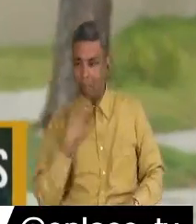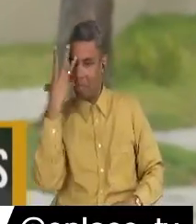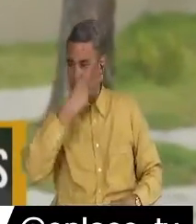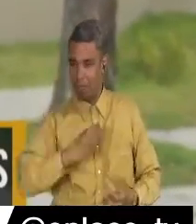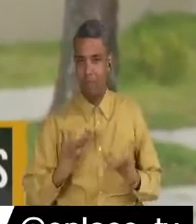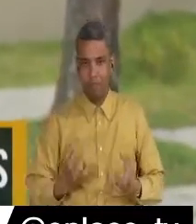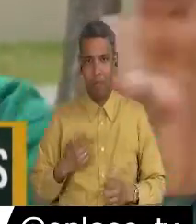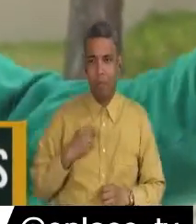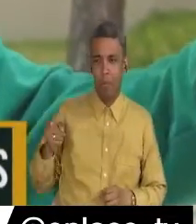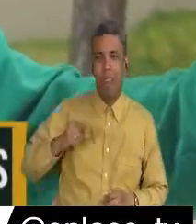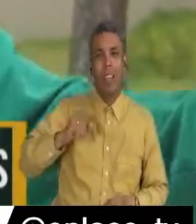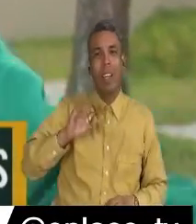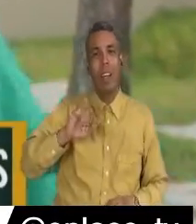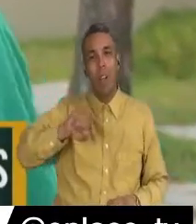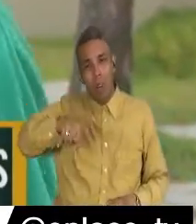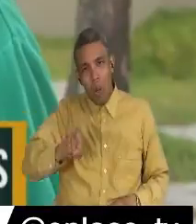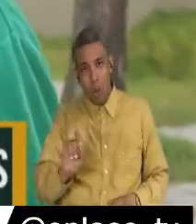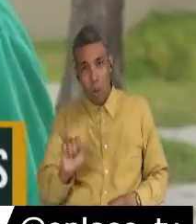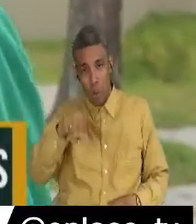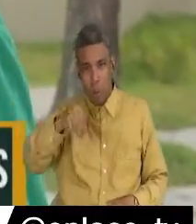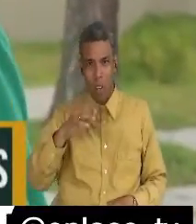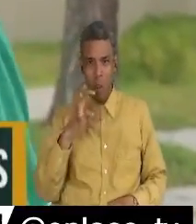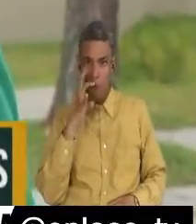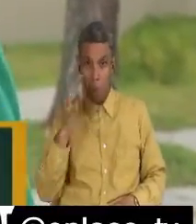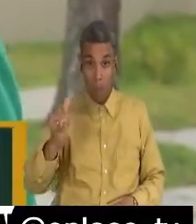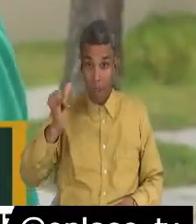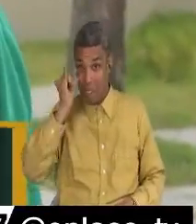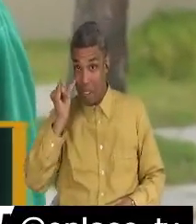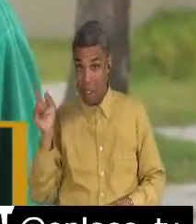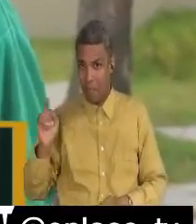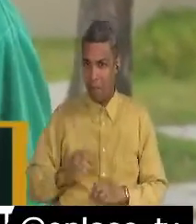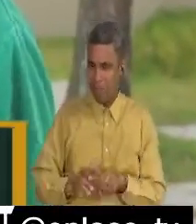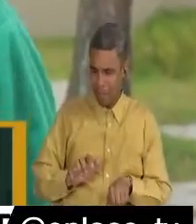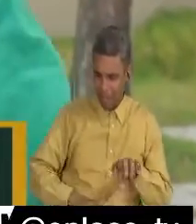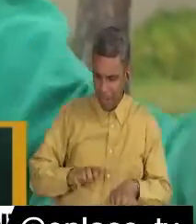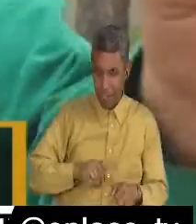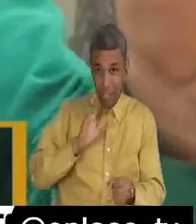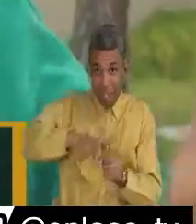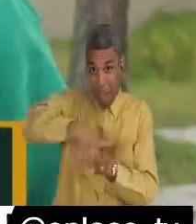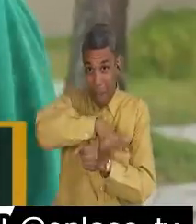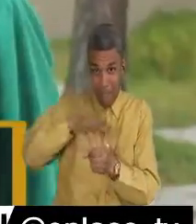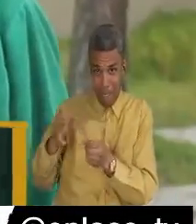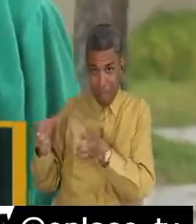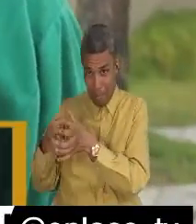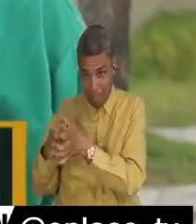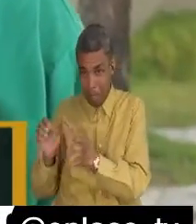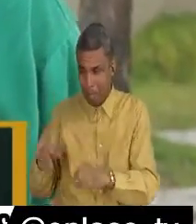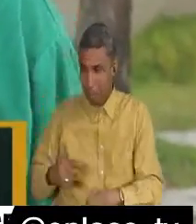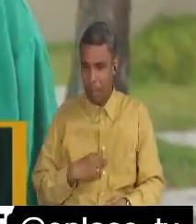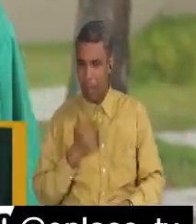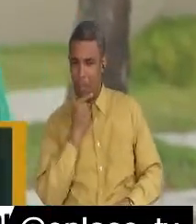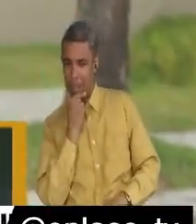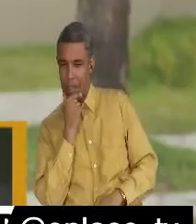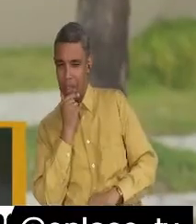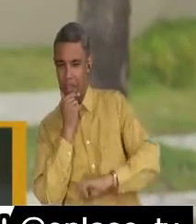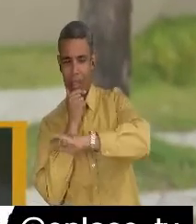el ingeniero Juan, para acabar de darle el toque de embellecimiento aquí a esta esquinita con la